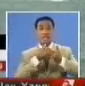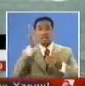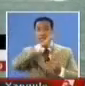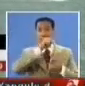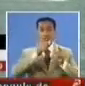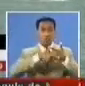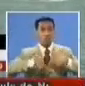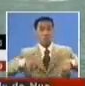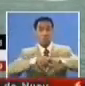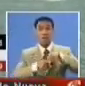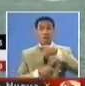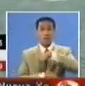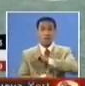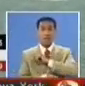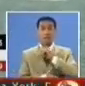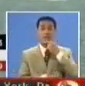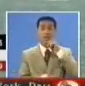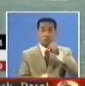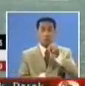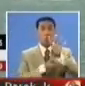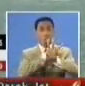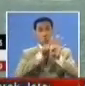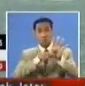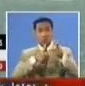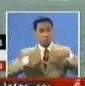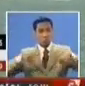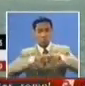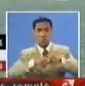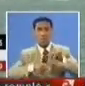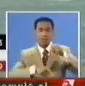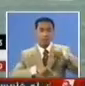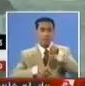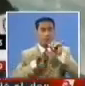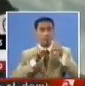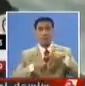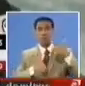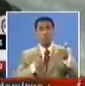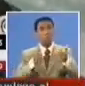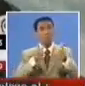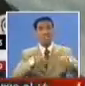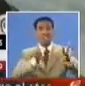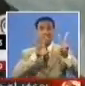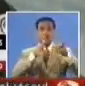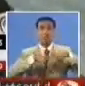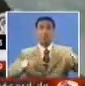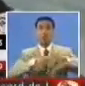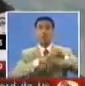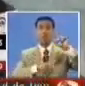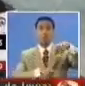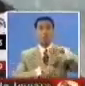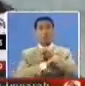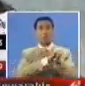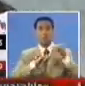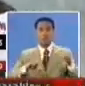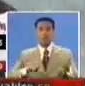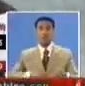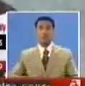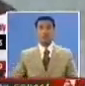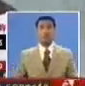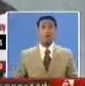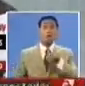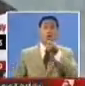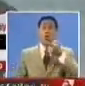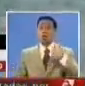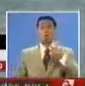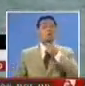a Gran Canaria y Fuerteventura. Me tenía el cuarto lugar en Gran Canaria y Fuerteventura me salió un séptimo puesto también en la final. Y bueno,